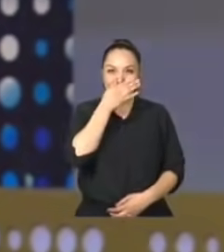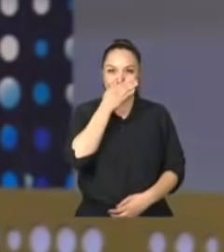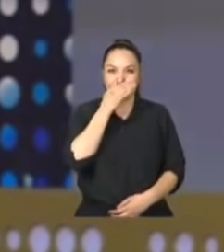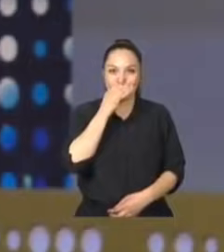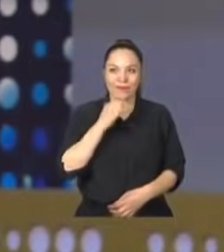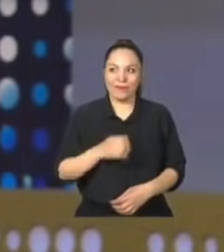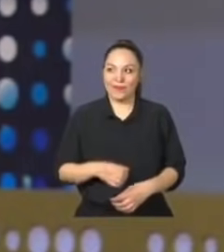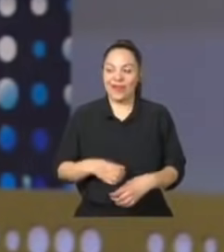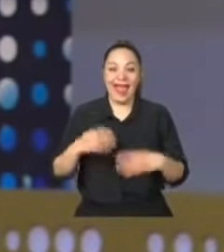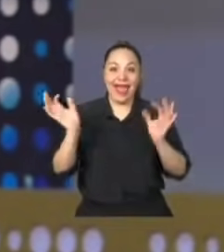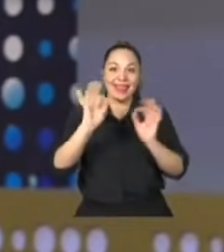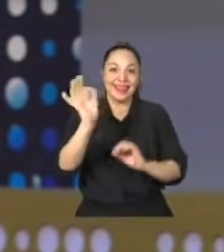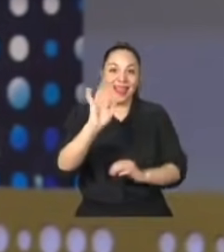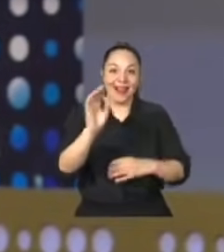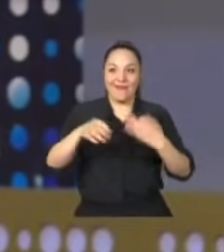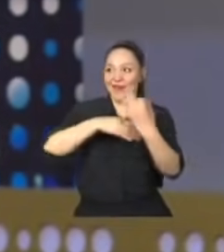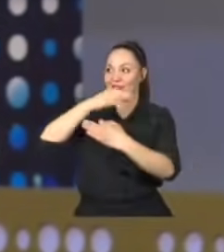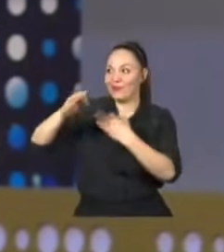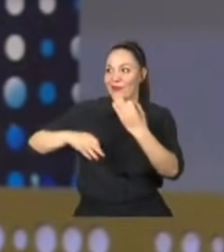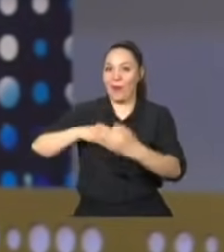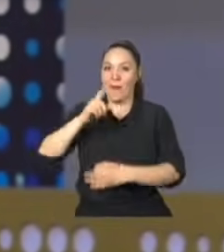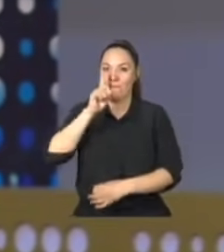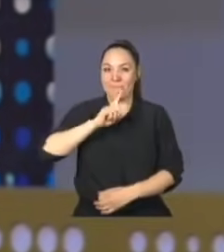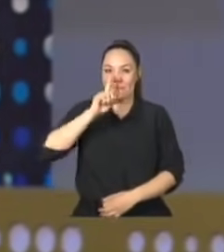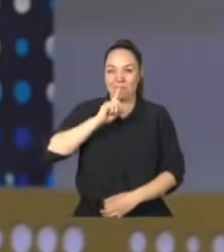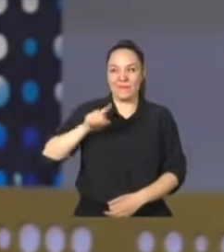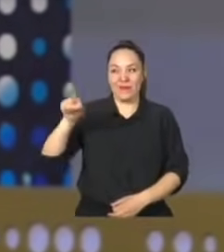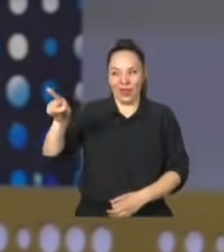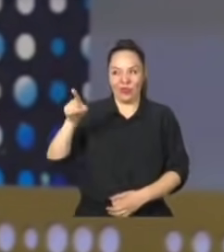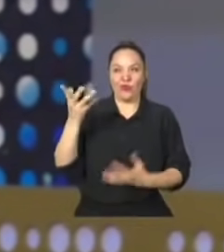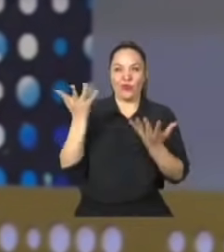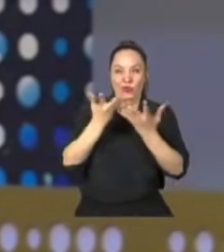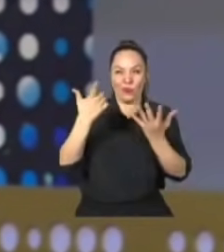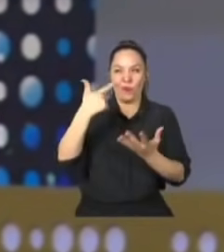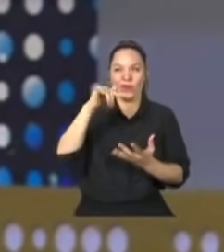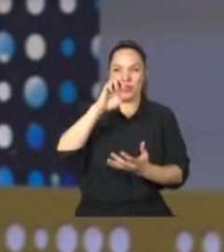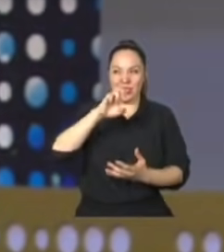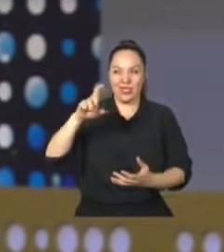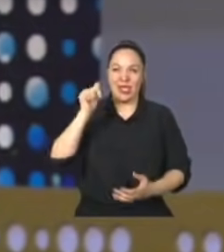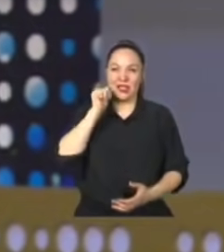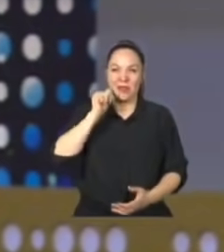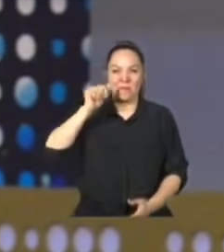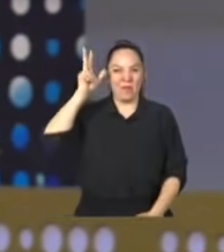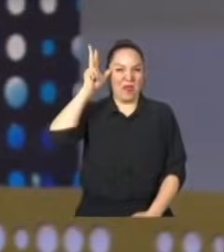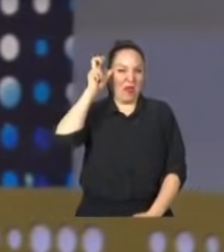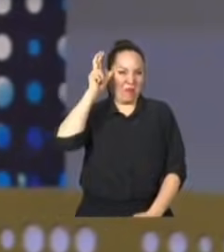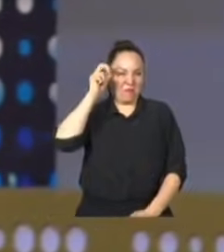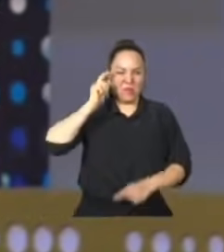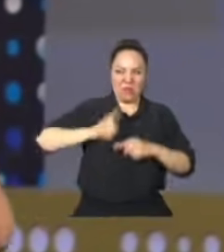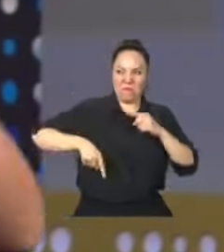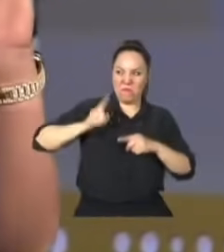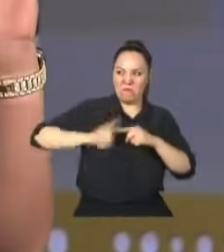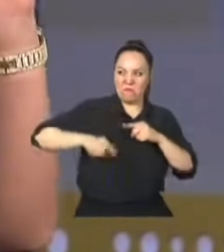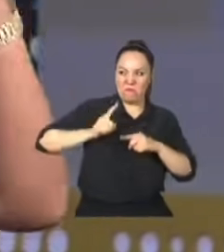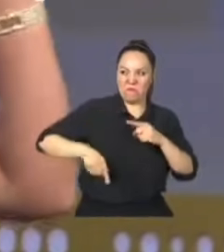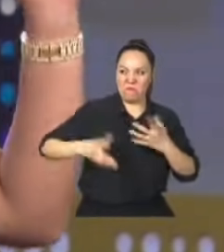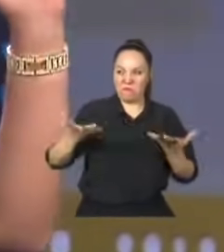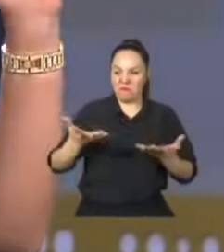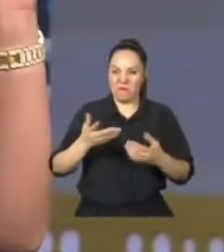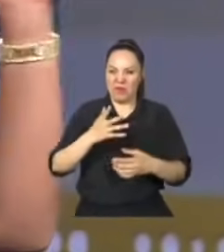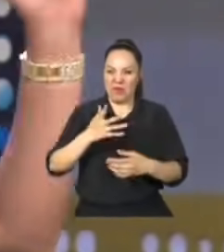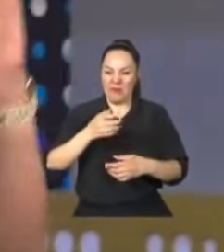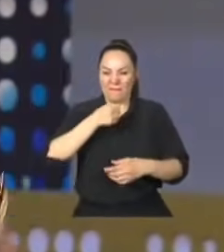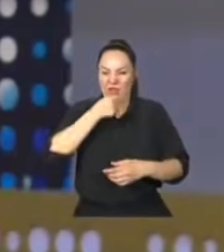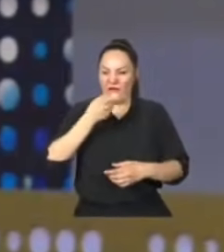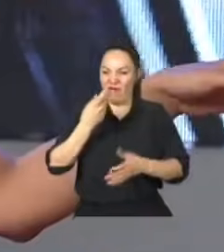calumnia y de seguro fuiste tú, Giselle. Porque siempre me ha tenido envidia, señor Chavana. Se acaban los 30 segundos, bueno, señor Chavana. Más